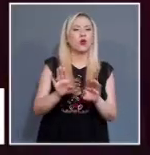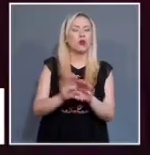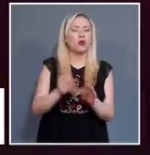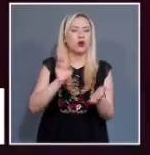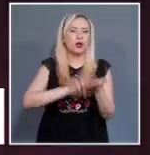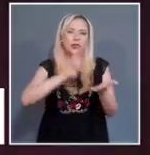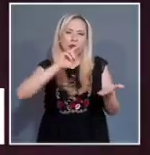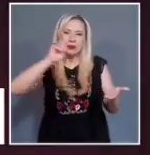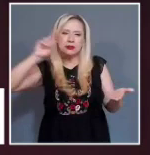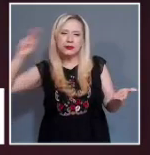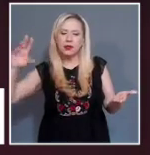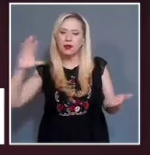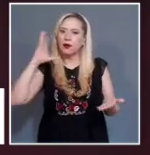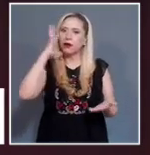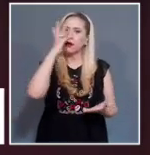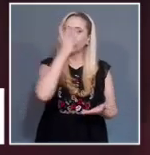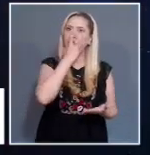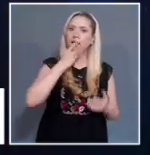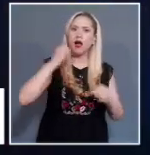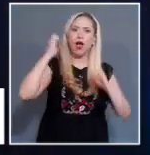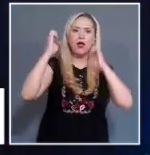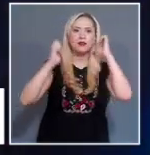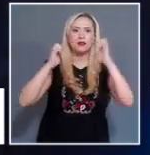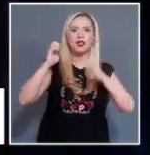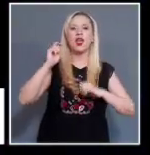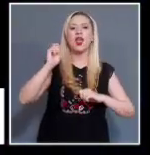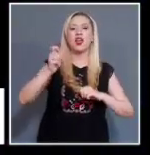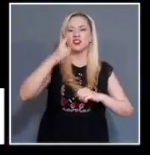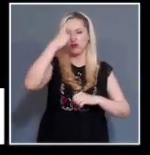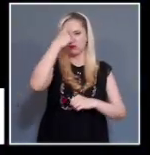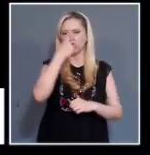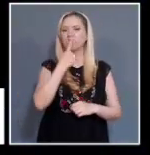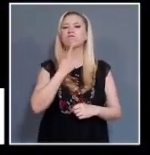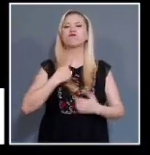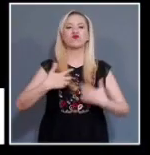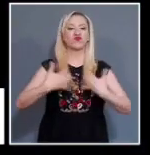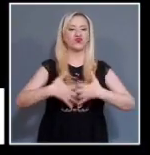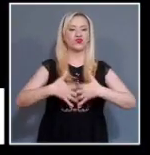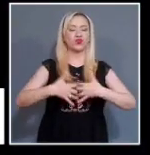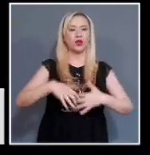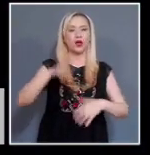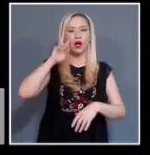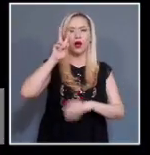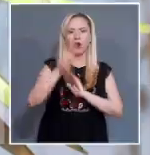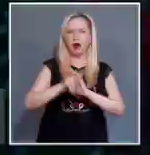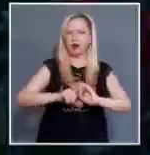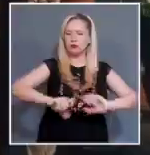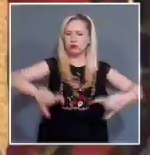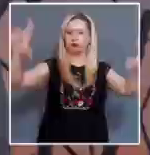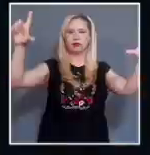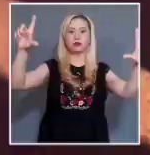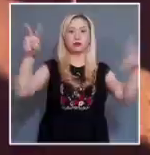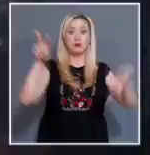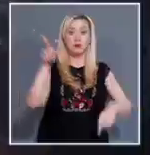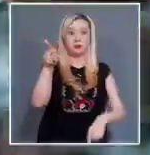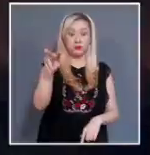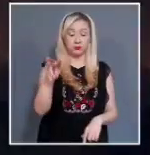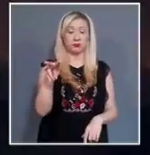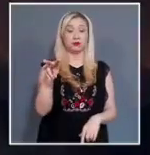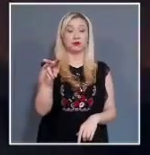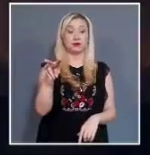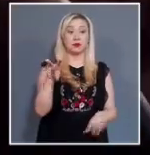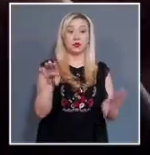primera exhibición, Dioses y Máquinas, presenta una videoinstalación que brinda una perspectiva contemporánea de la conquista